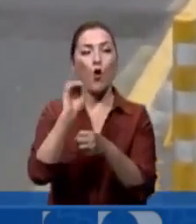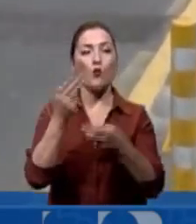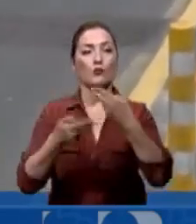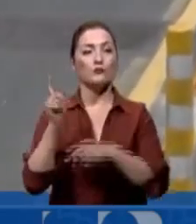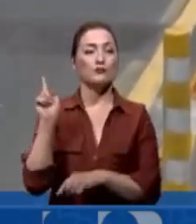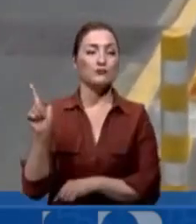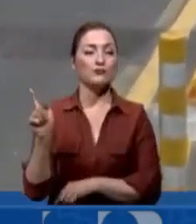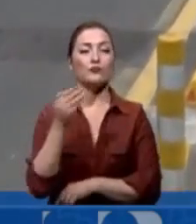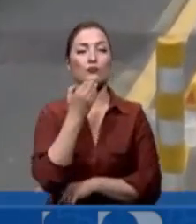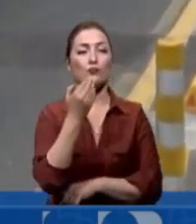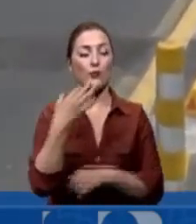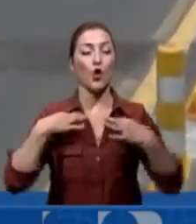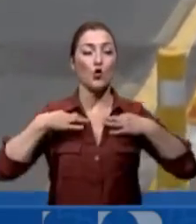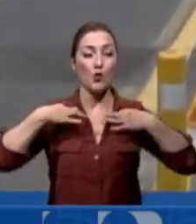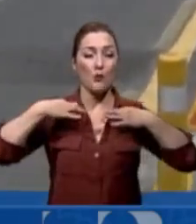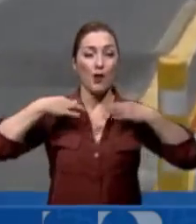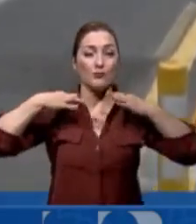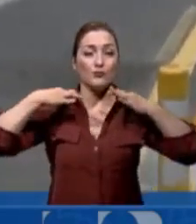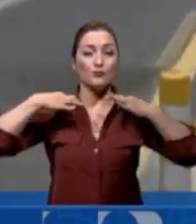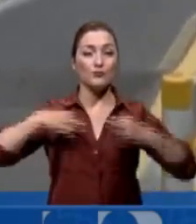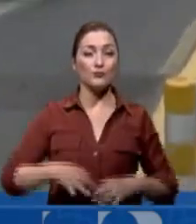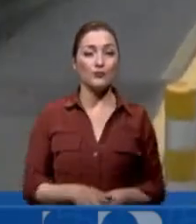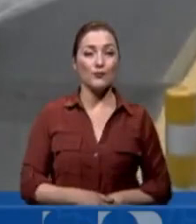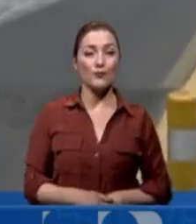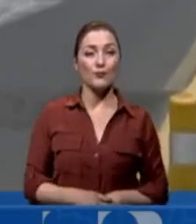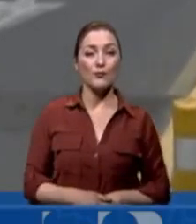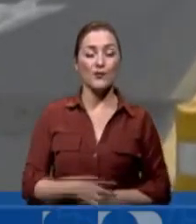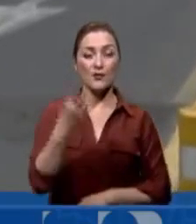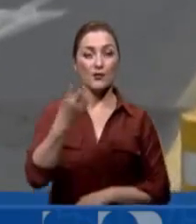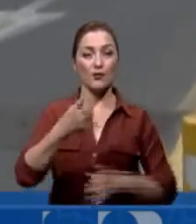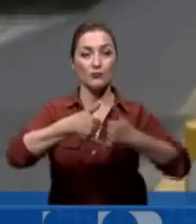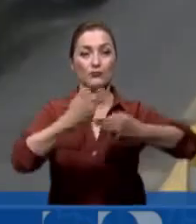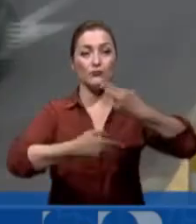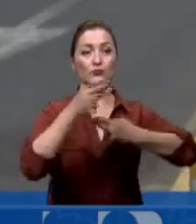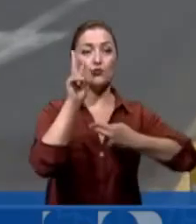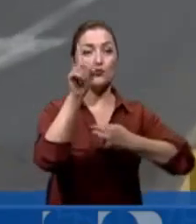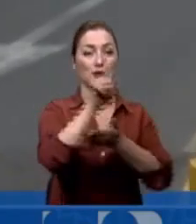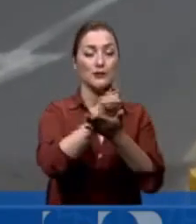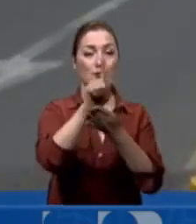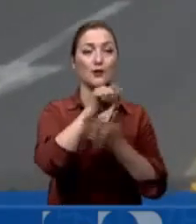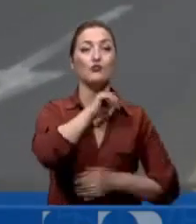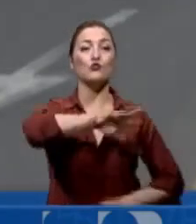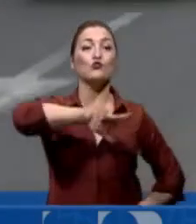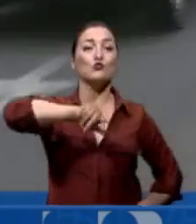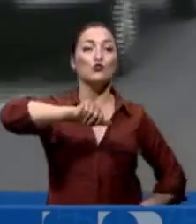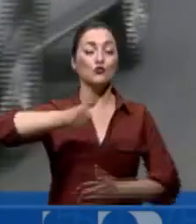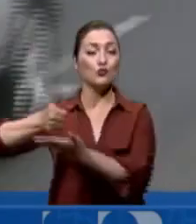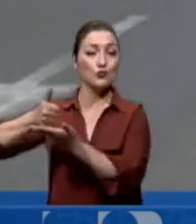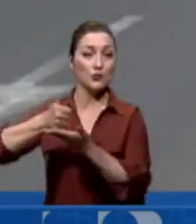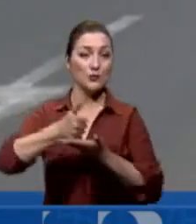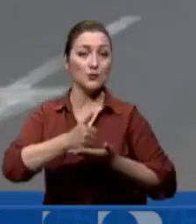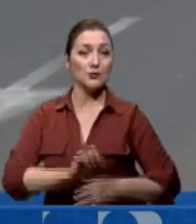este caso de ropa. Dos locales en una semana han sido asaltados. Quiero que nos ayude precisamente para que ustedes